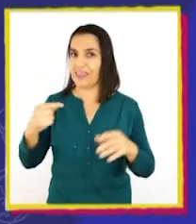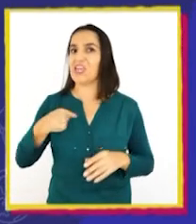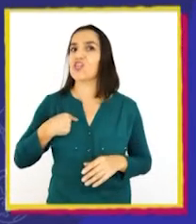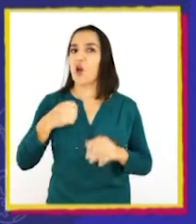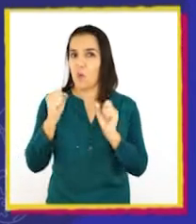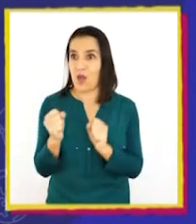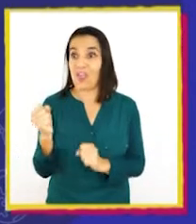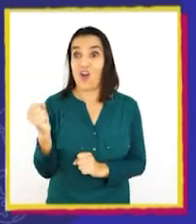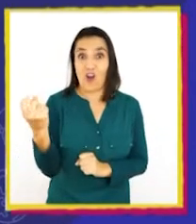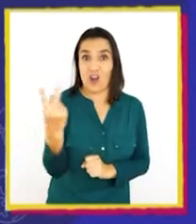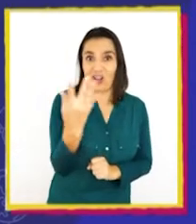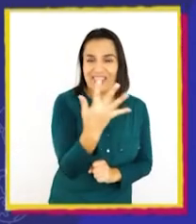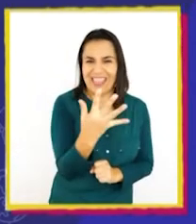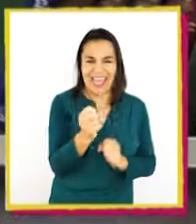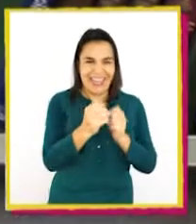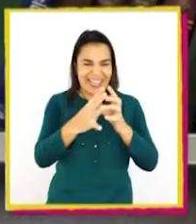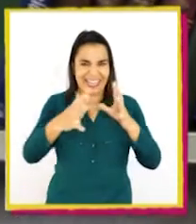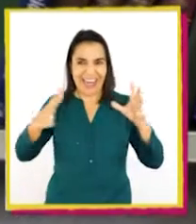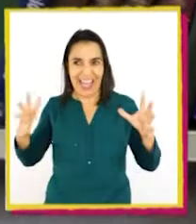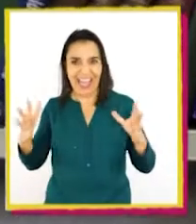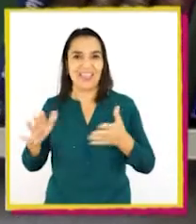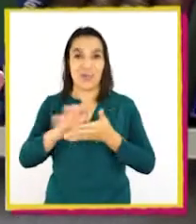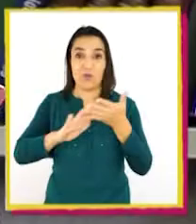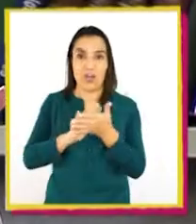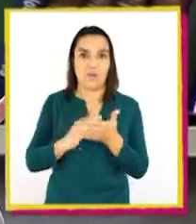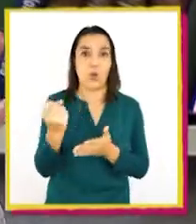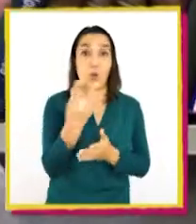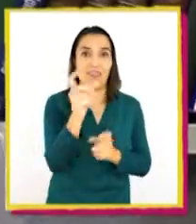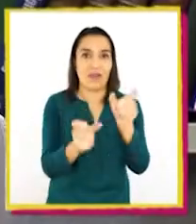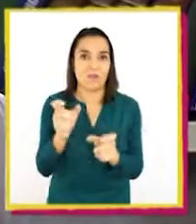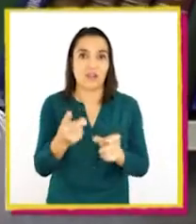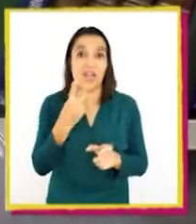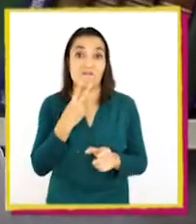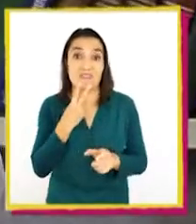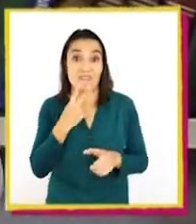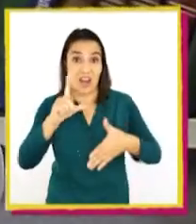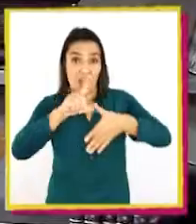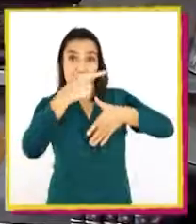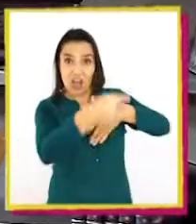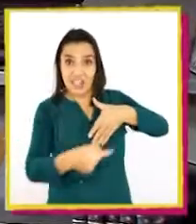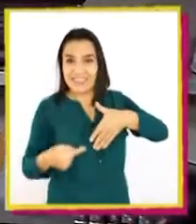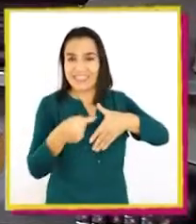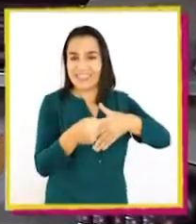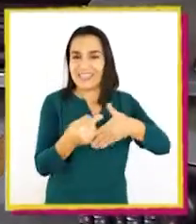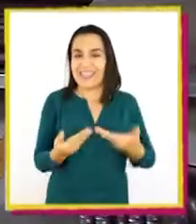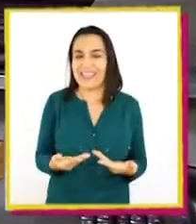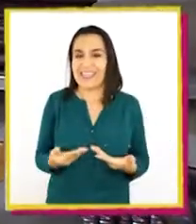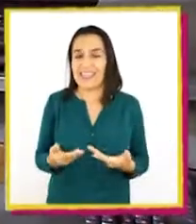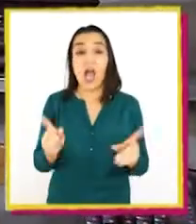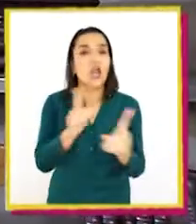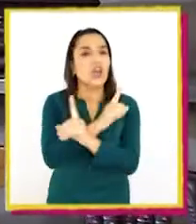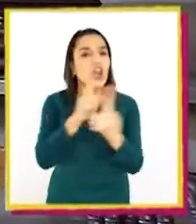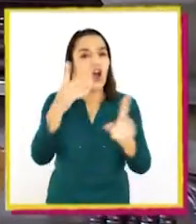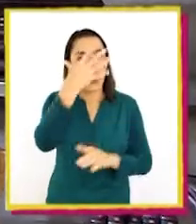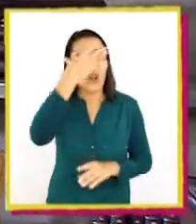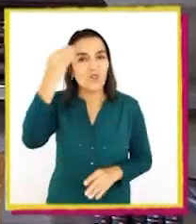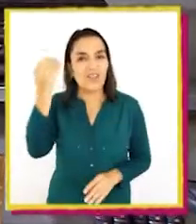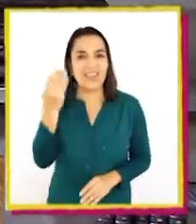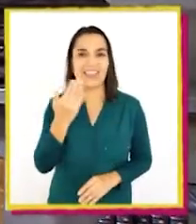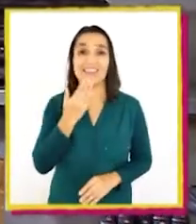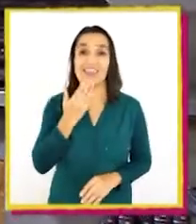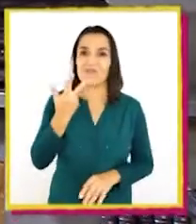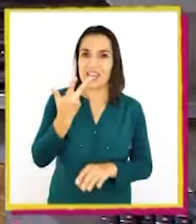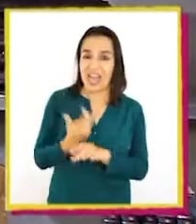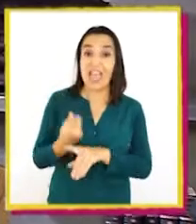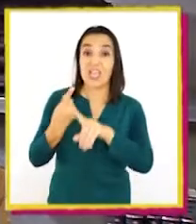puedo contar cantidades grandes. Como cuando queremos contar la cantidad de personas que habitan en nuestro continente. ¡Ay! No olviden que